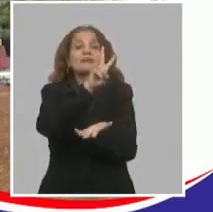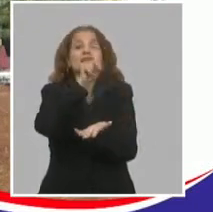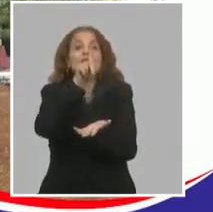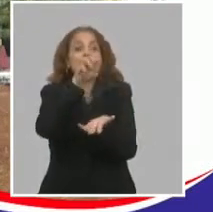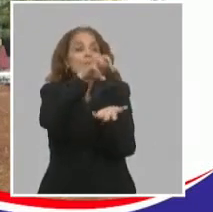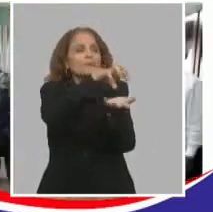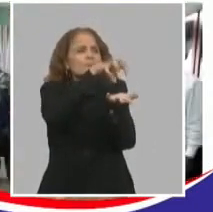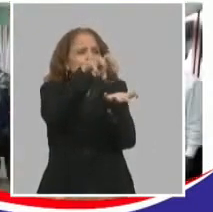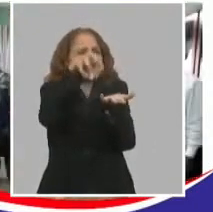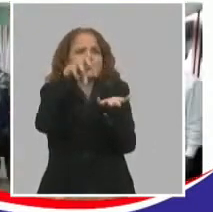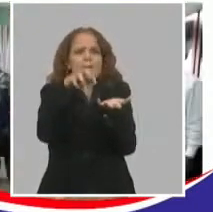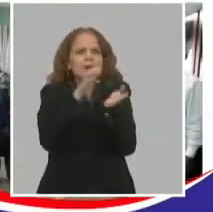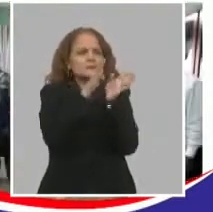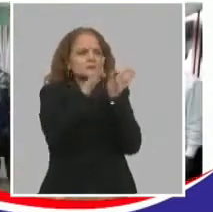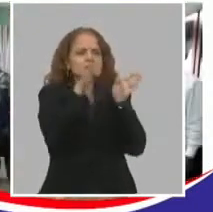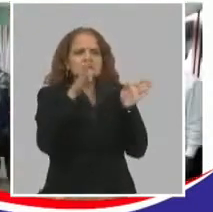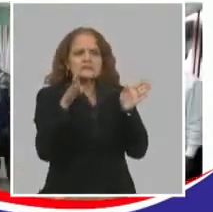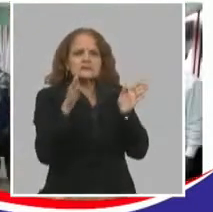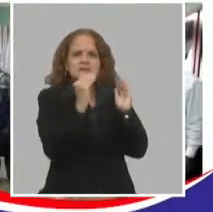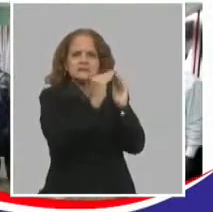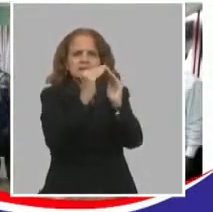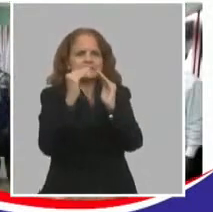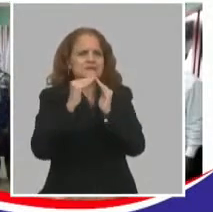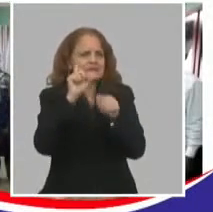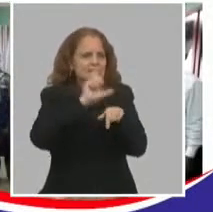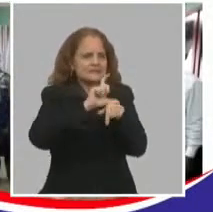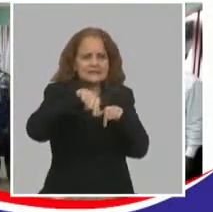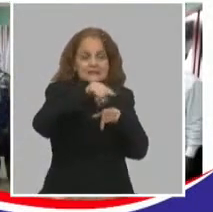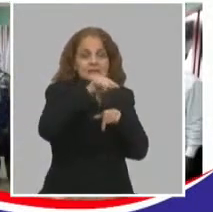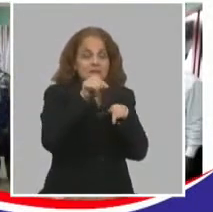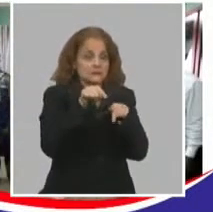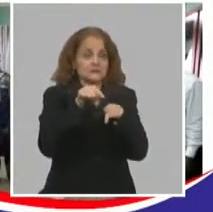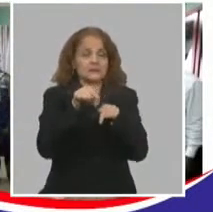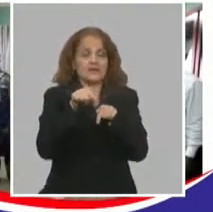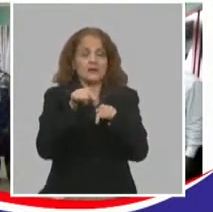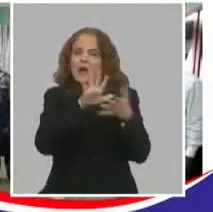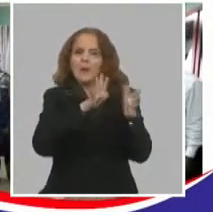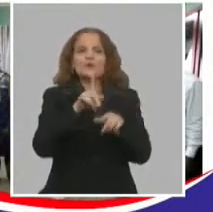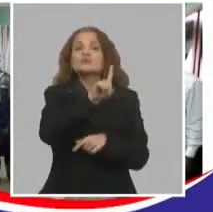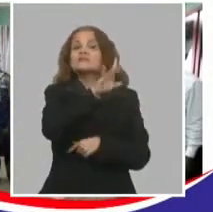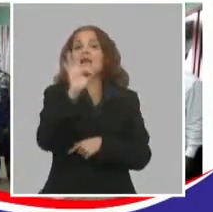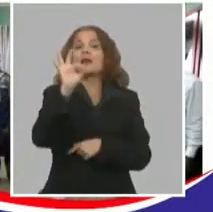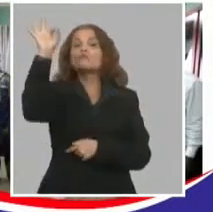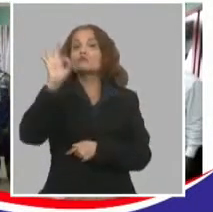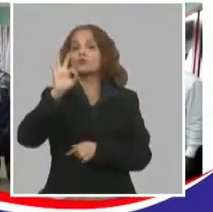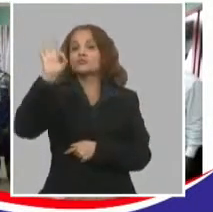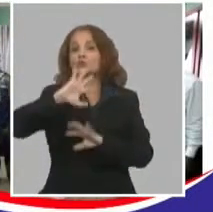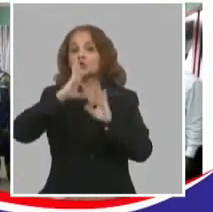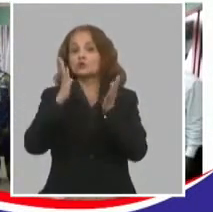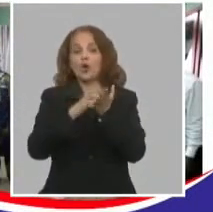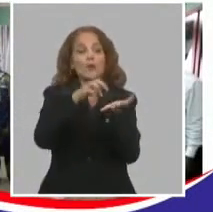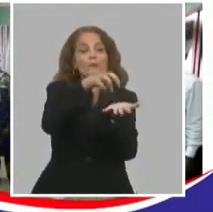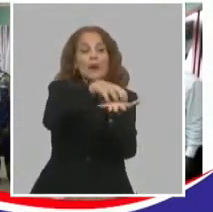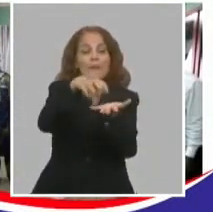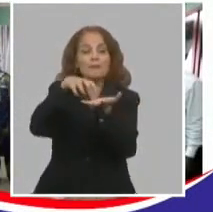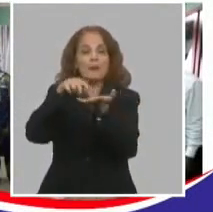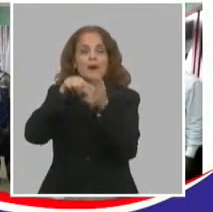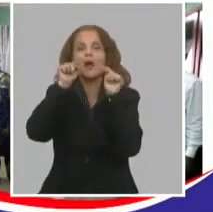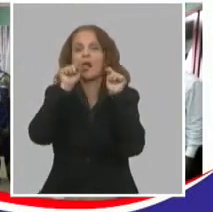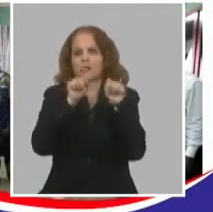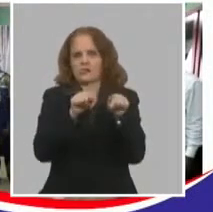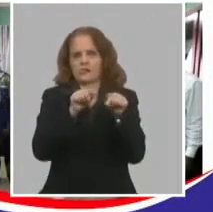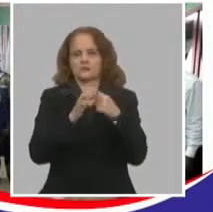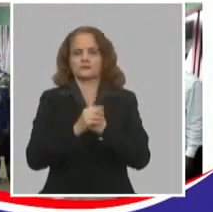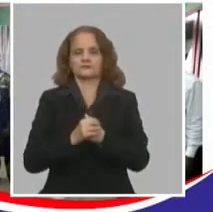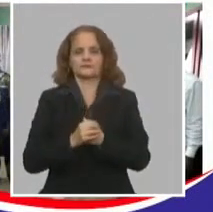que prácticamente es el 100% de todos los distritos que existían, que existen hoy en estas regiones. Ahí